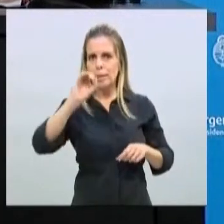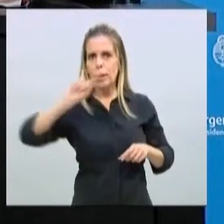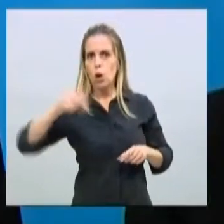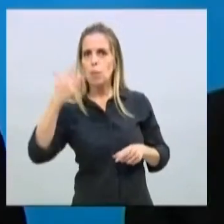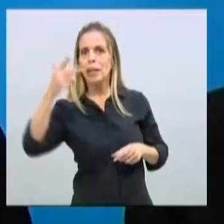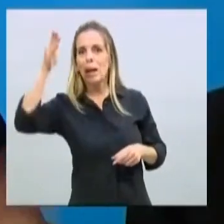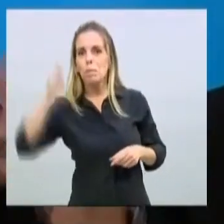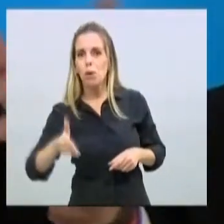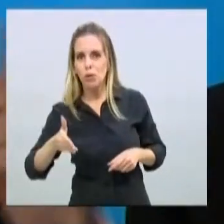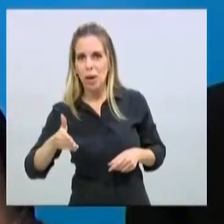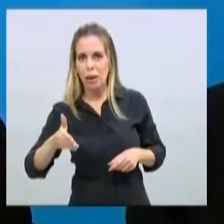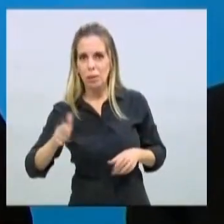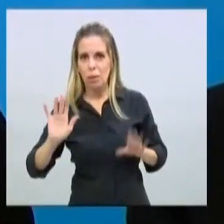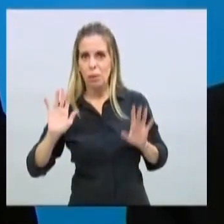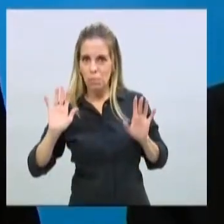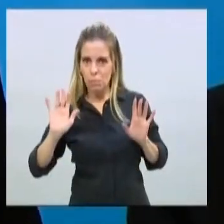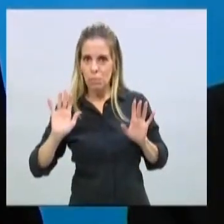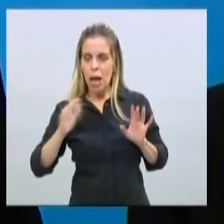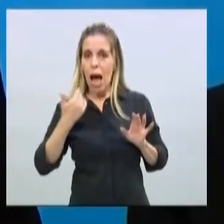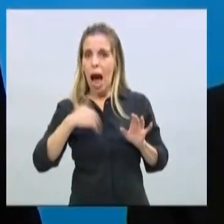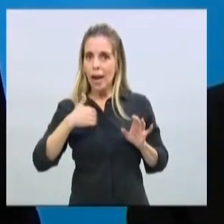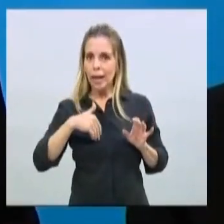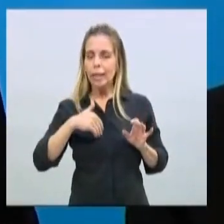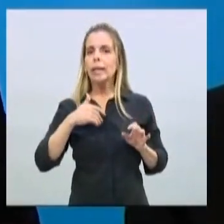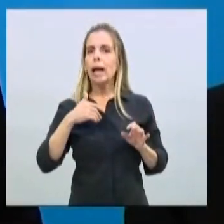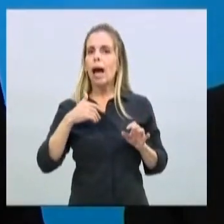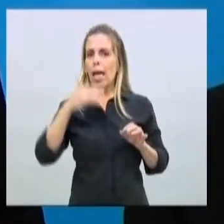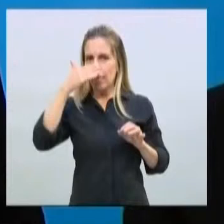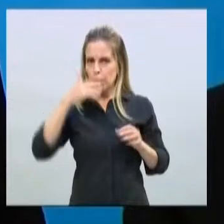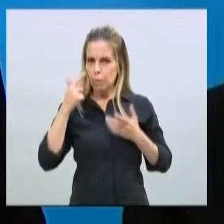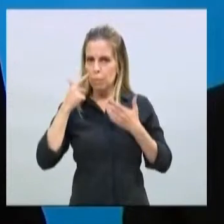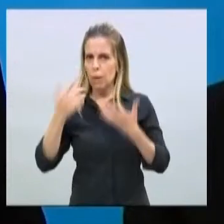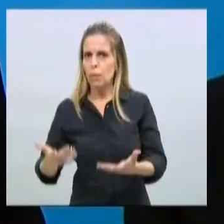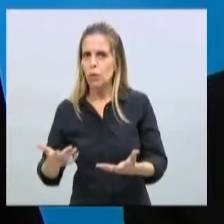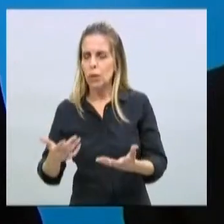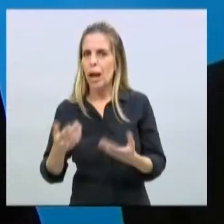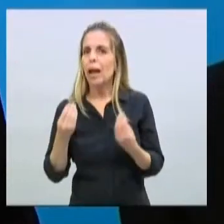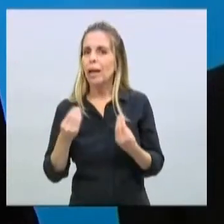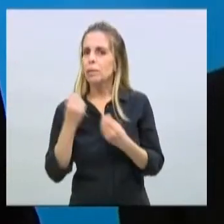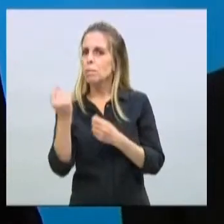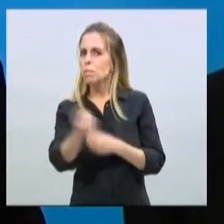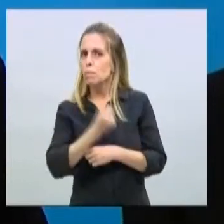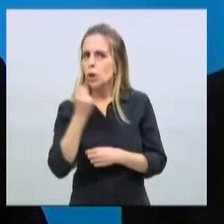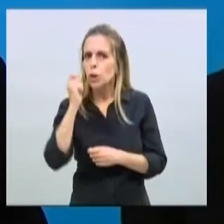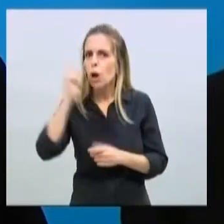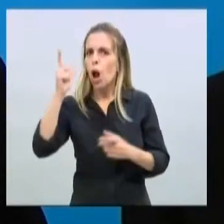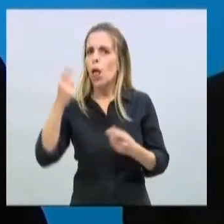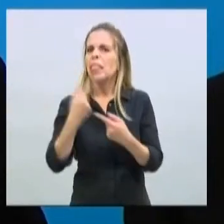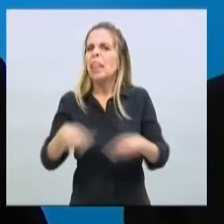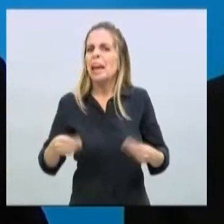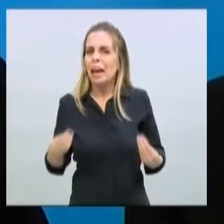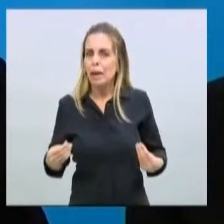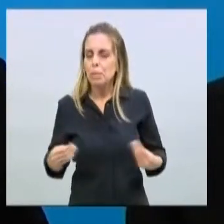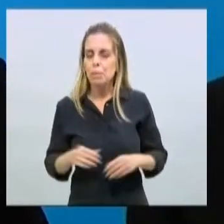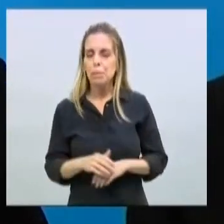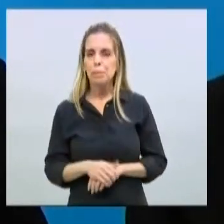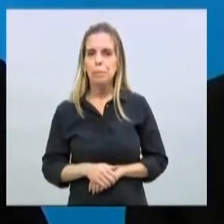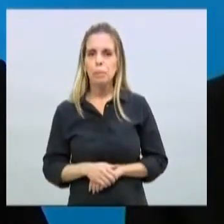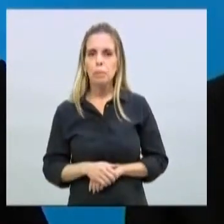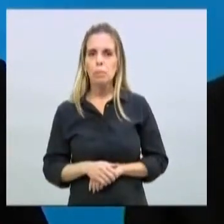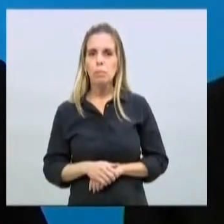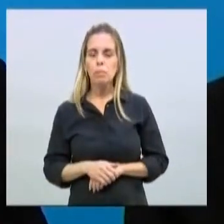La Argentina ha logrado algo que vamos a ver en un instante, que es que ha logrado que la